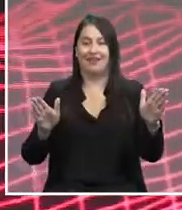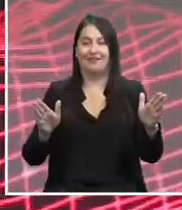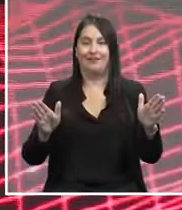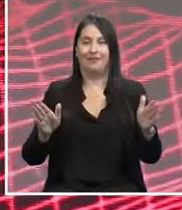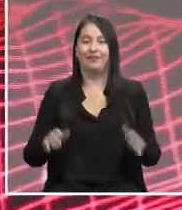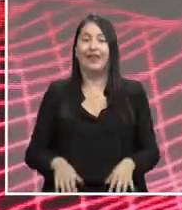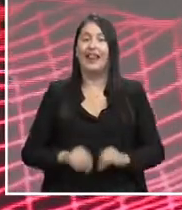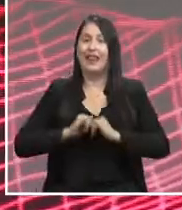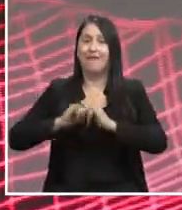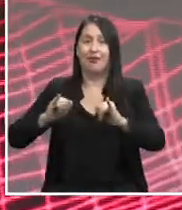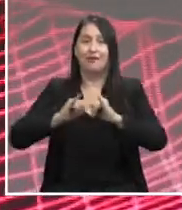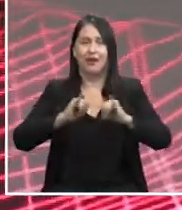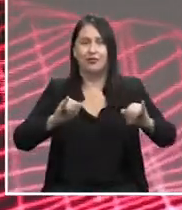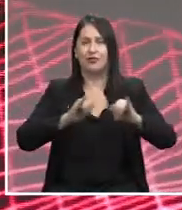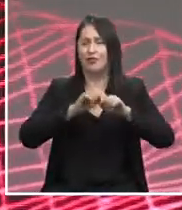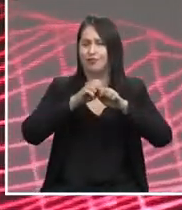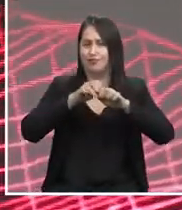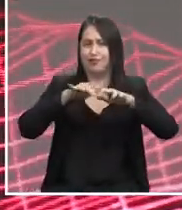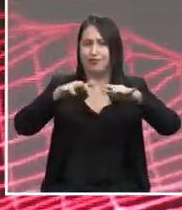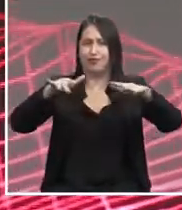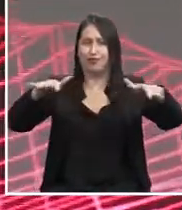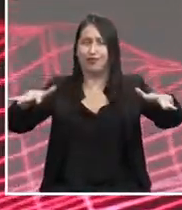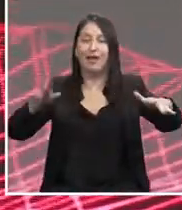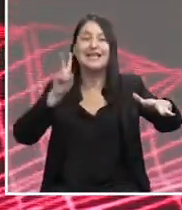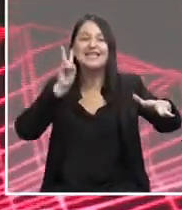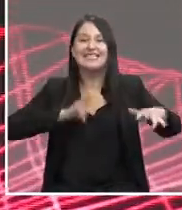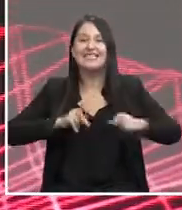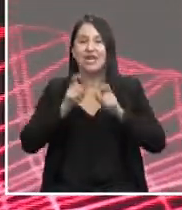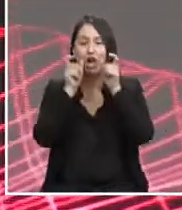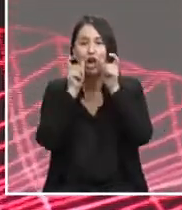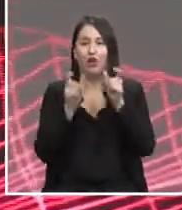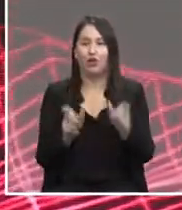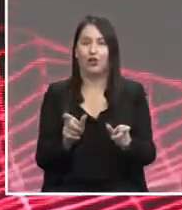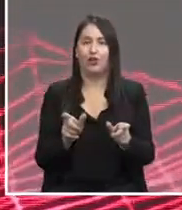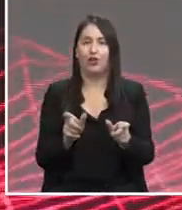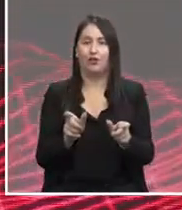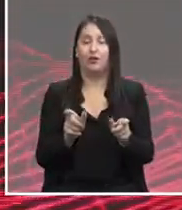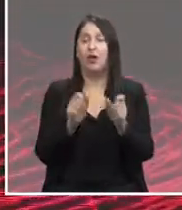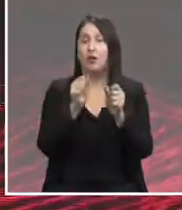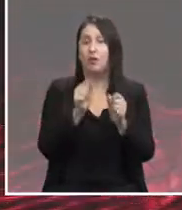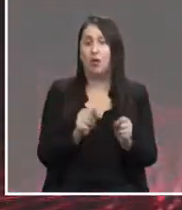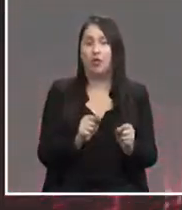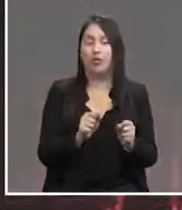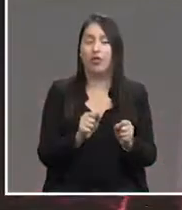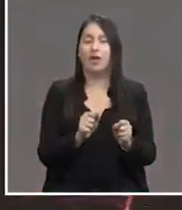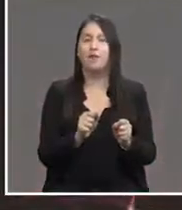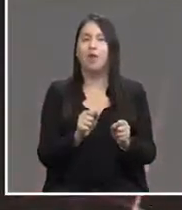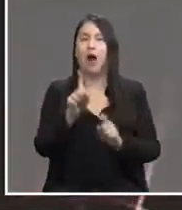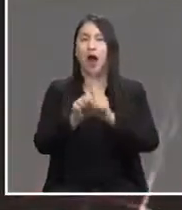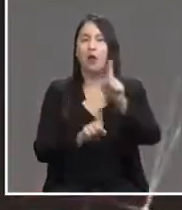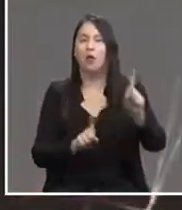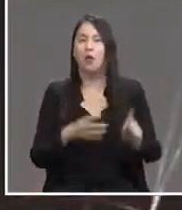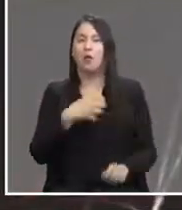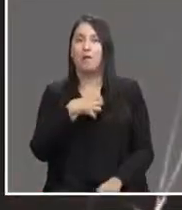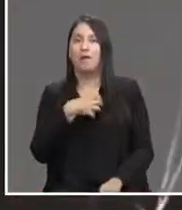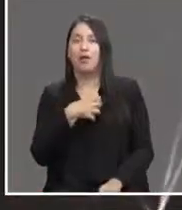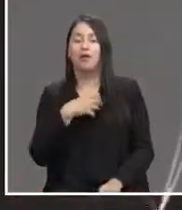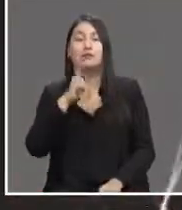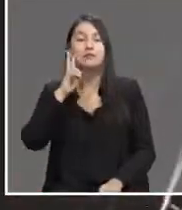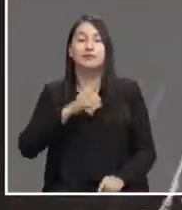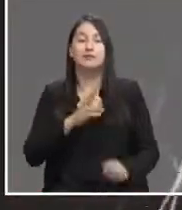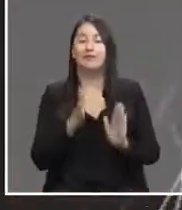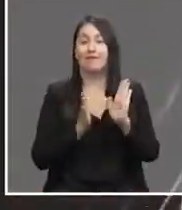información fluye descontroladamente, podemos generar pánicos infundados con verdades que no están corroboradas,